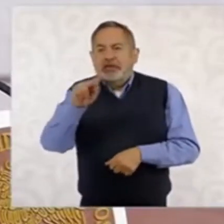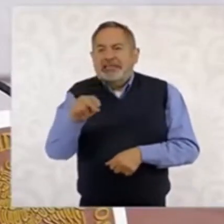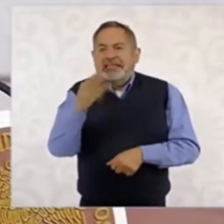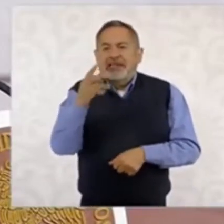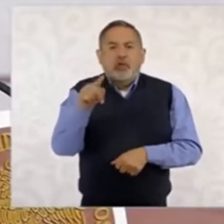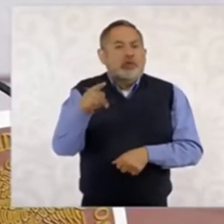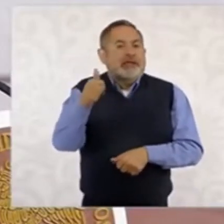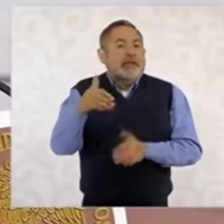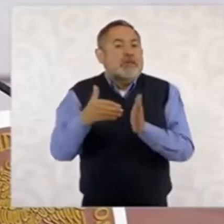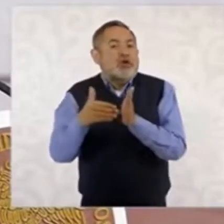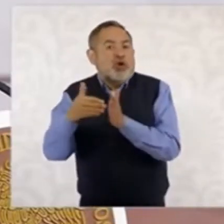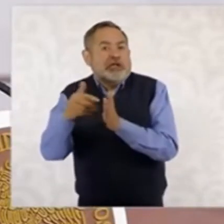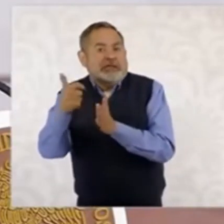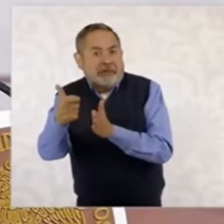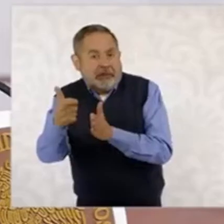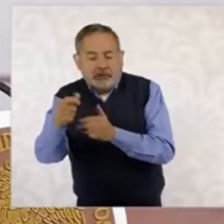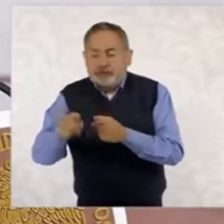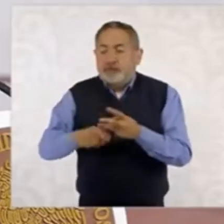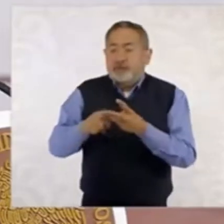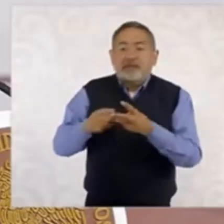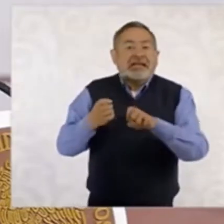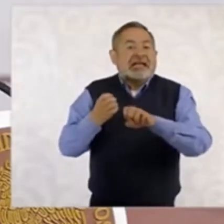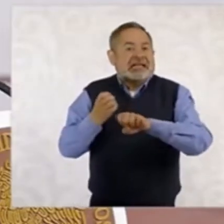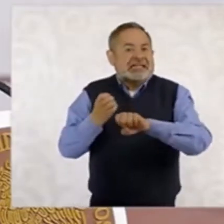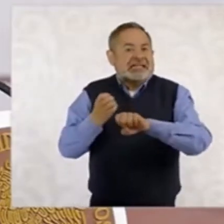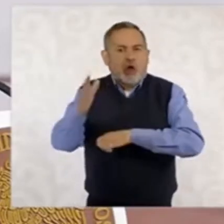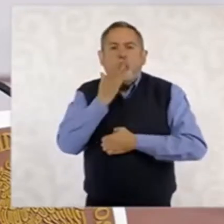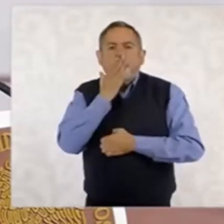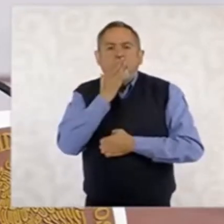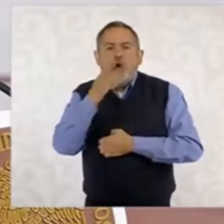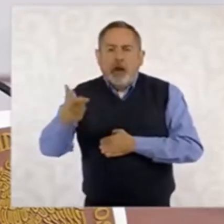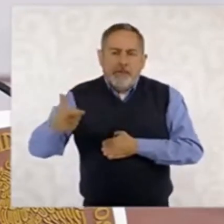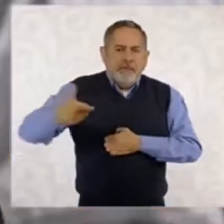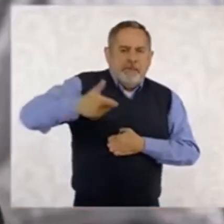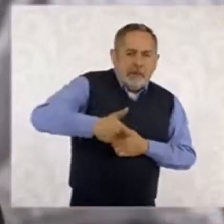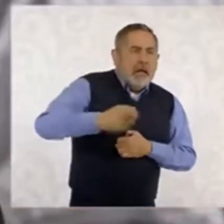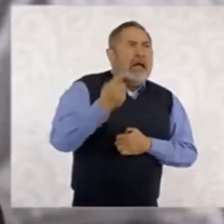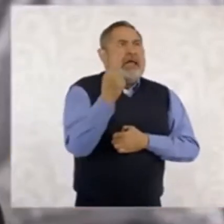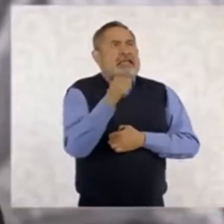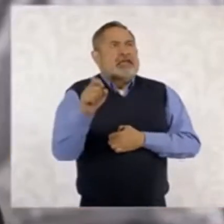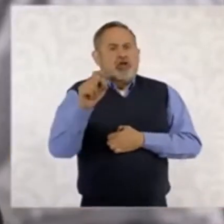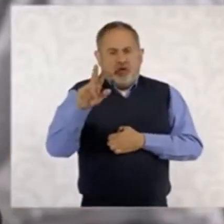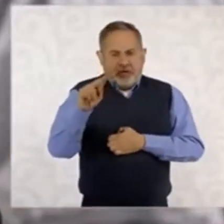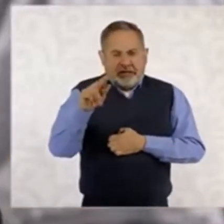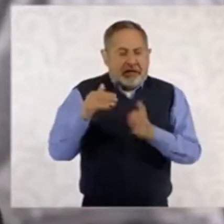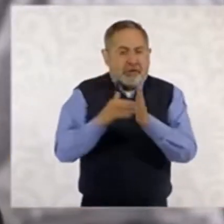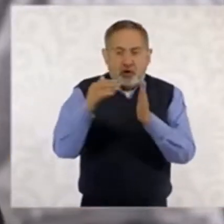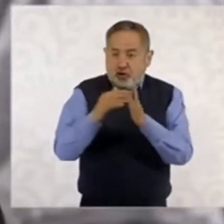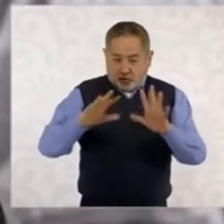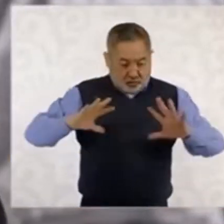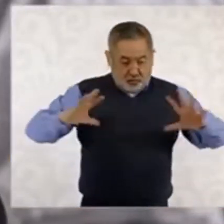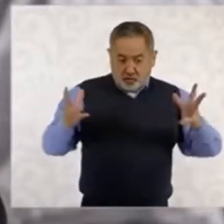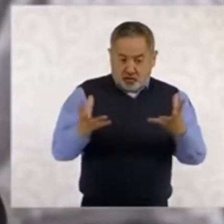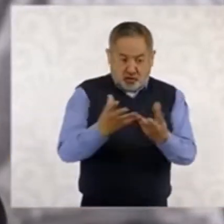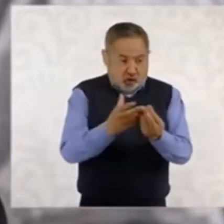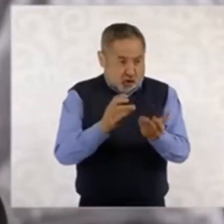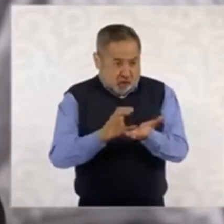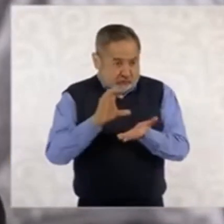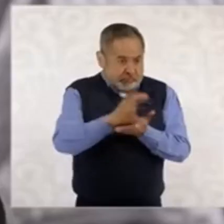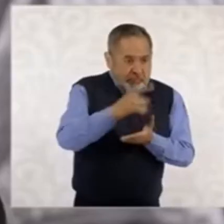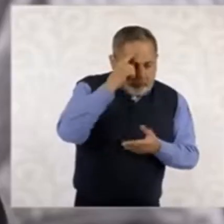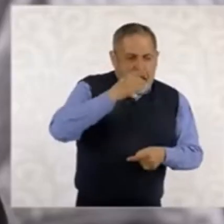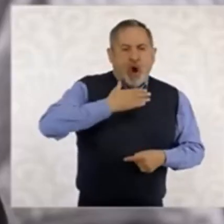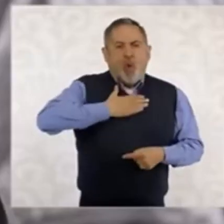483.6 millones de pesos y el Estado de Sonora contribuyó con 180 millones de pesos.